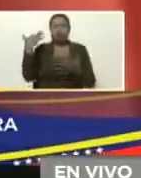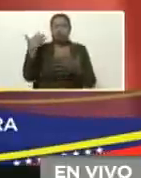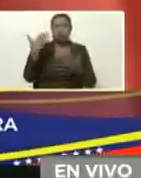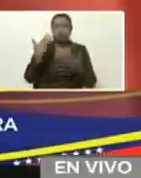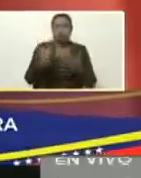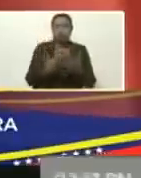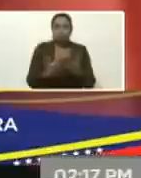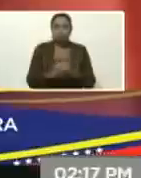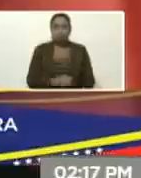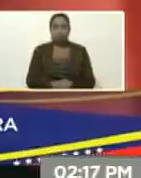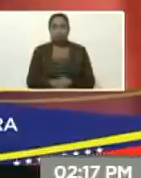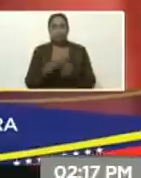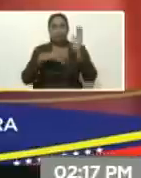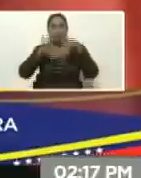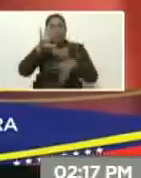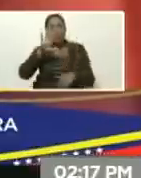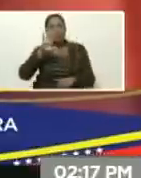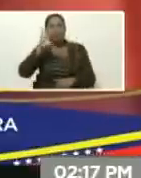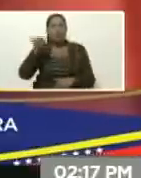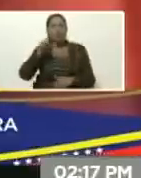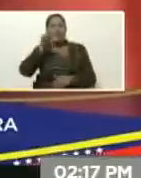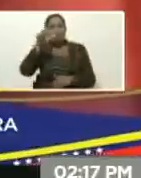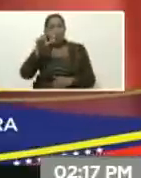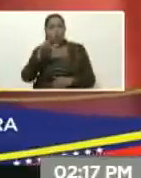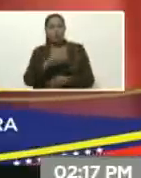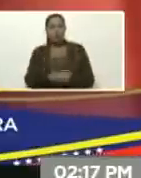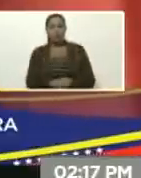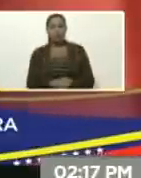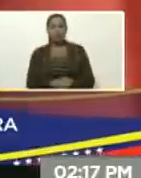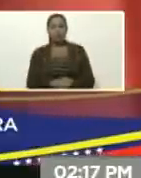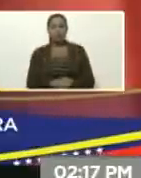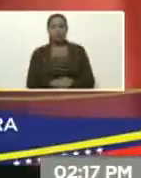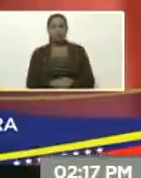el 15 de julio. Y